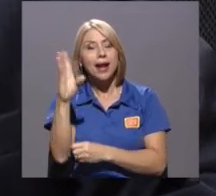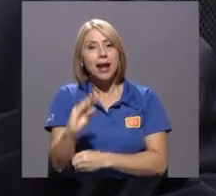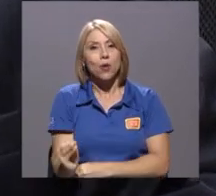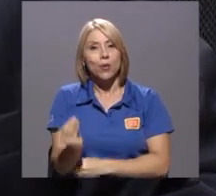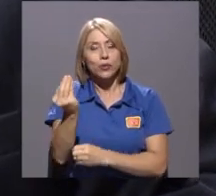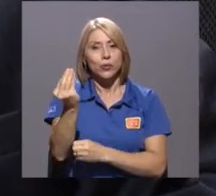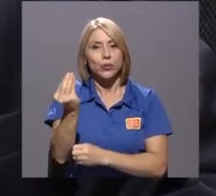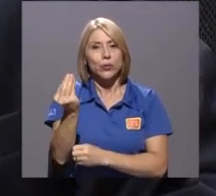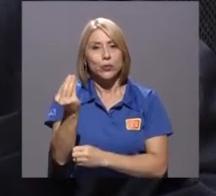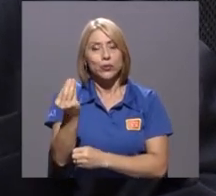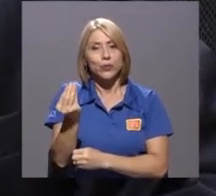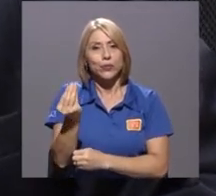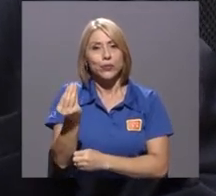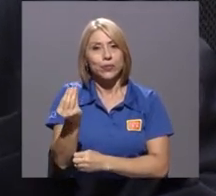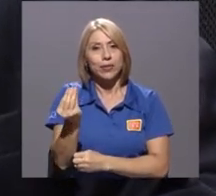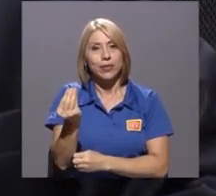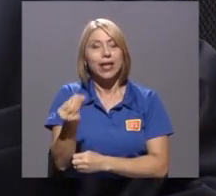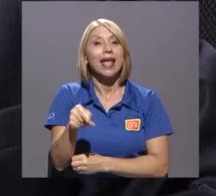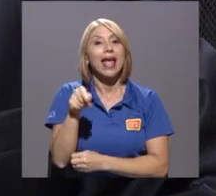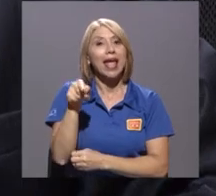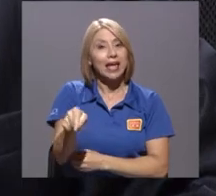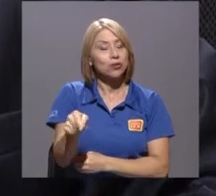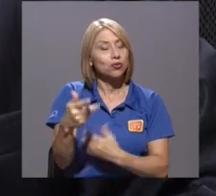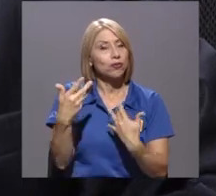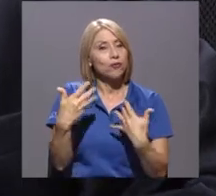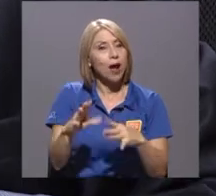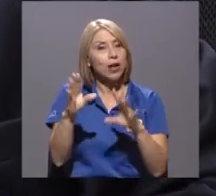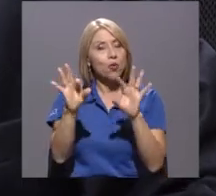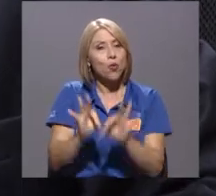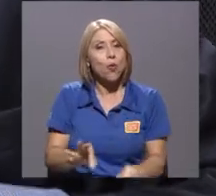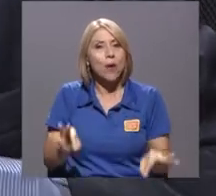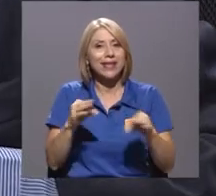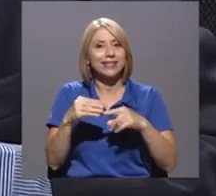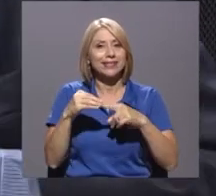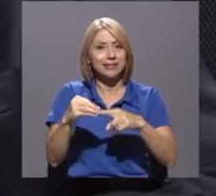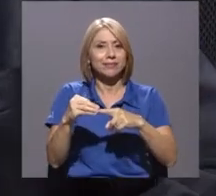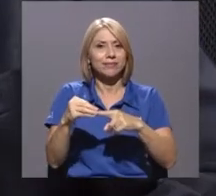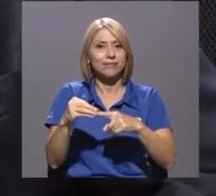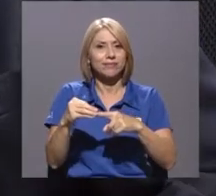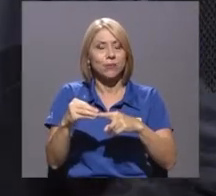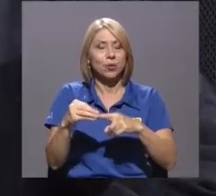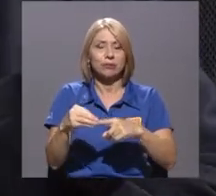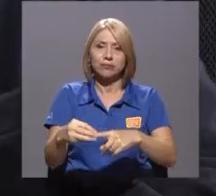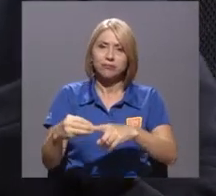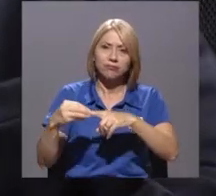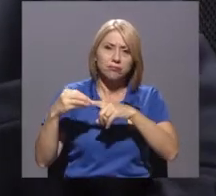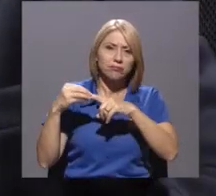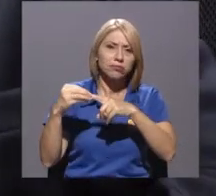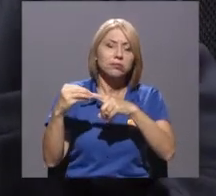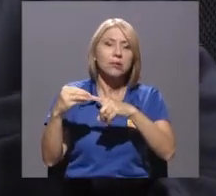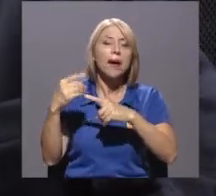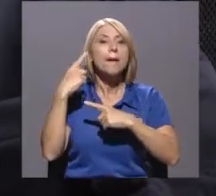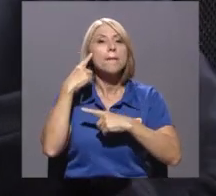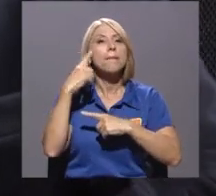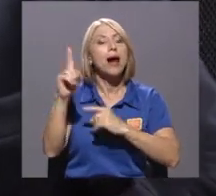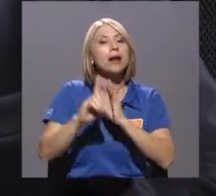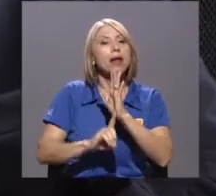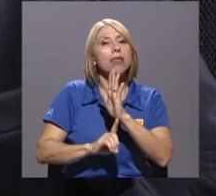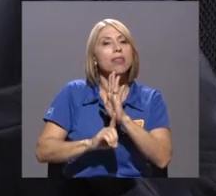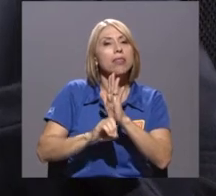es fue algo esencial huelga algo esencial para desarrollar